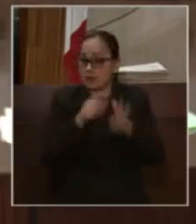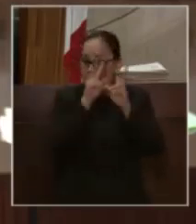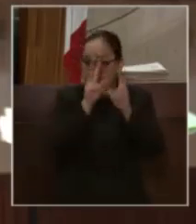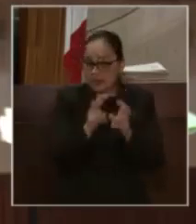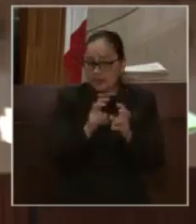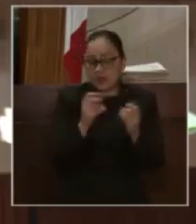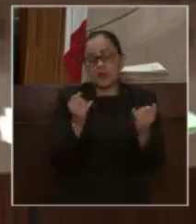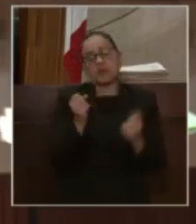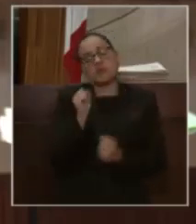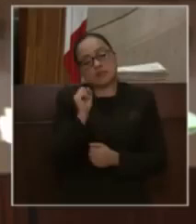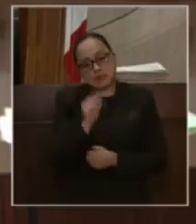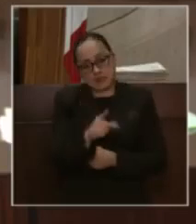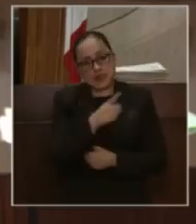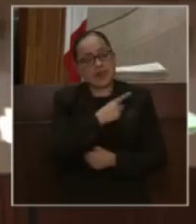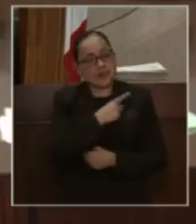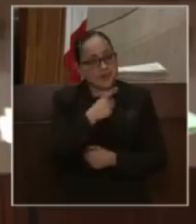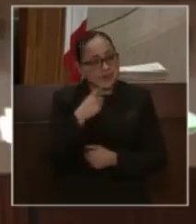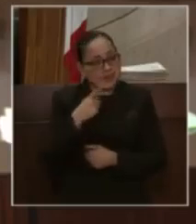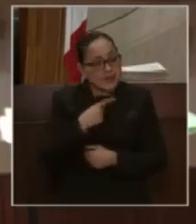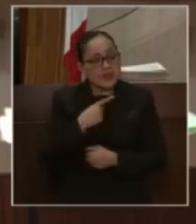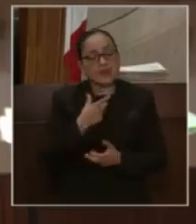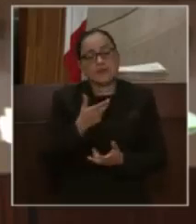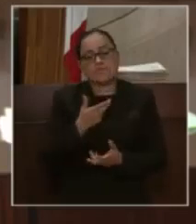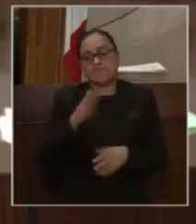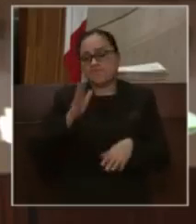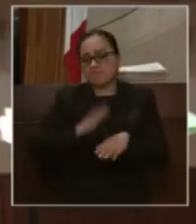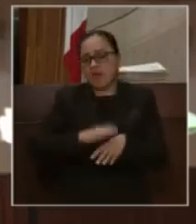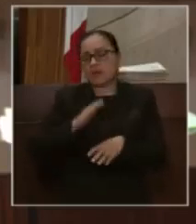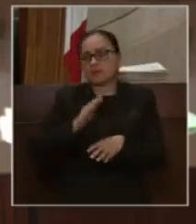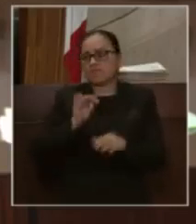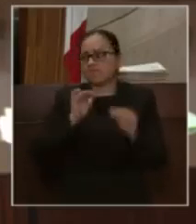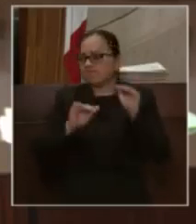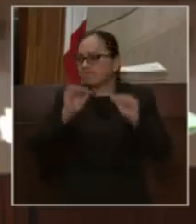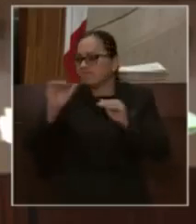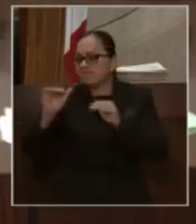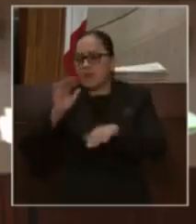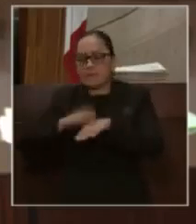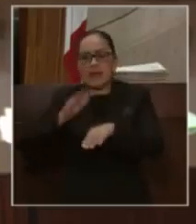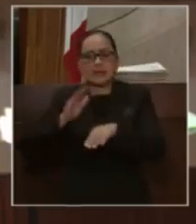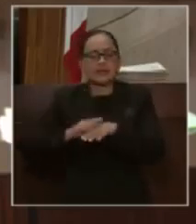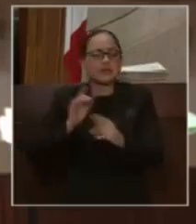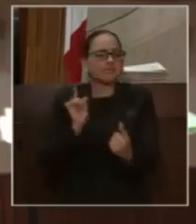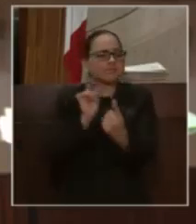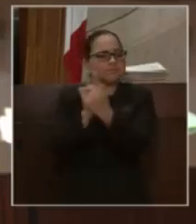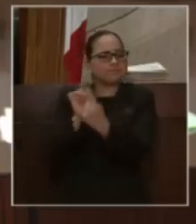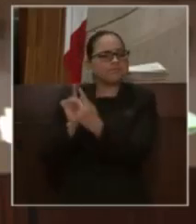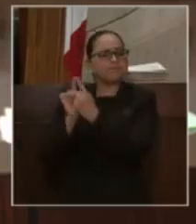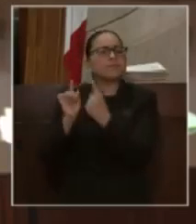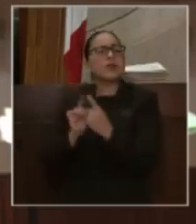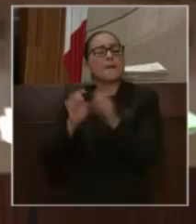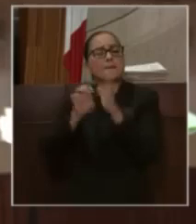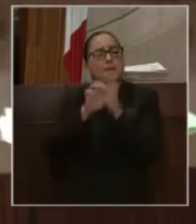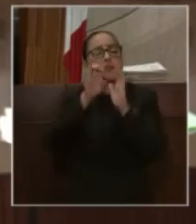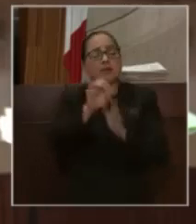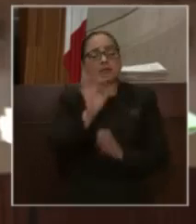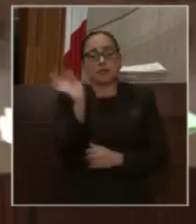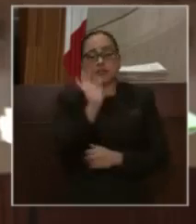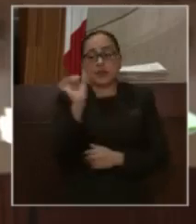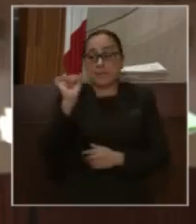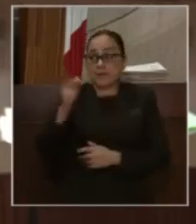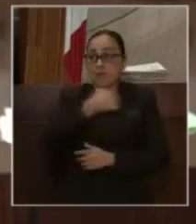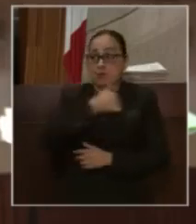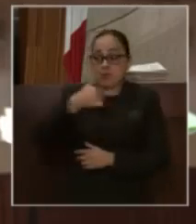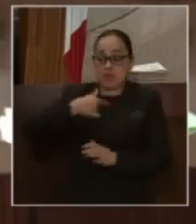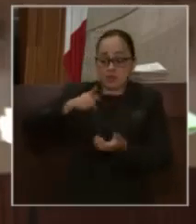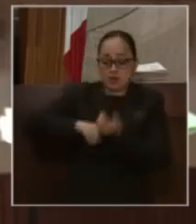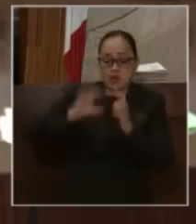y hubiera implicado pues diligencias básicas como poder requerir a los